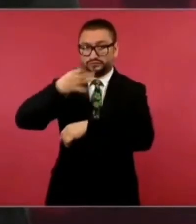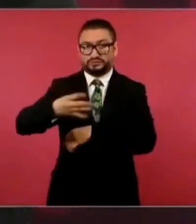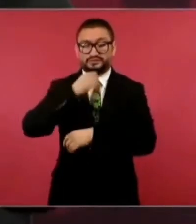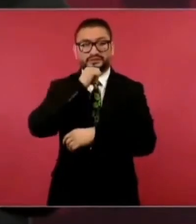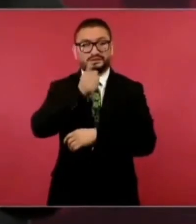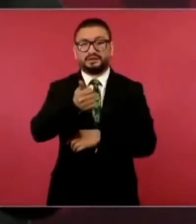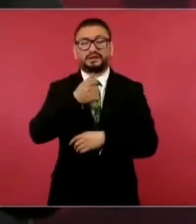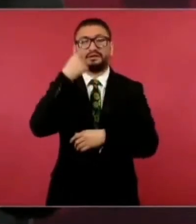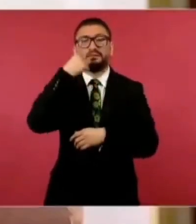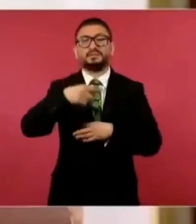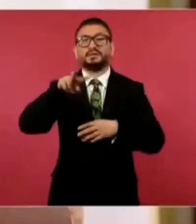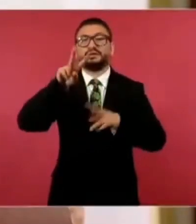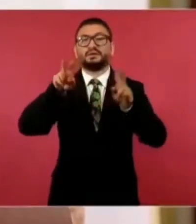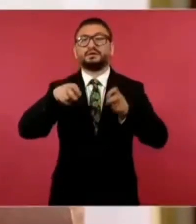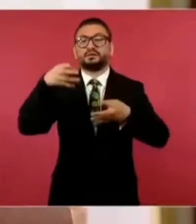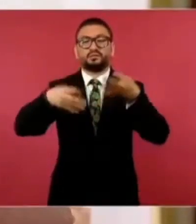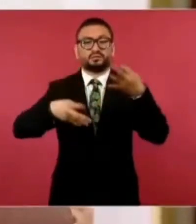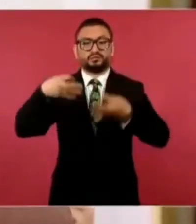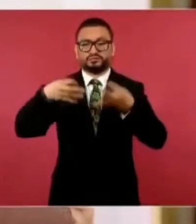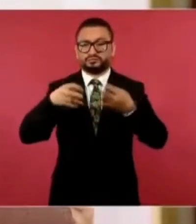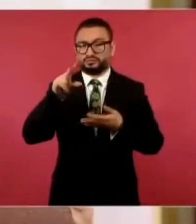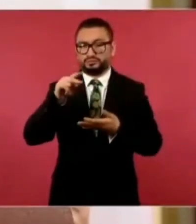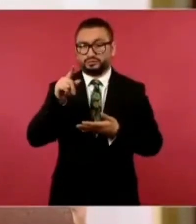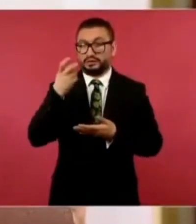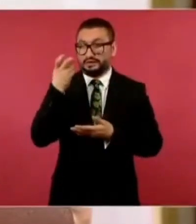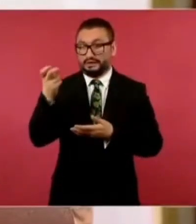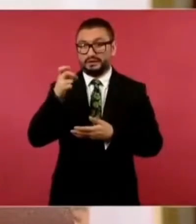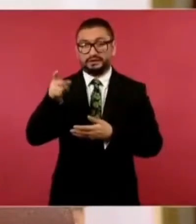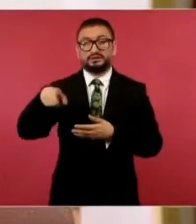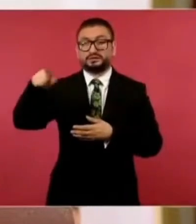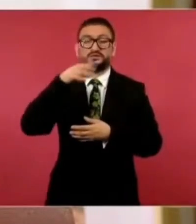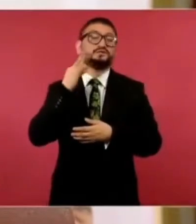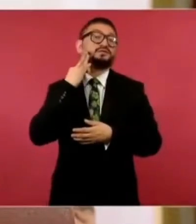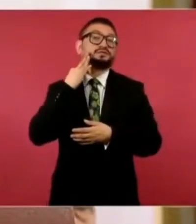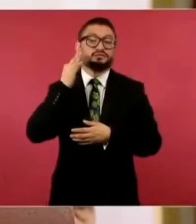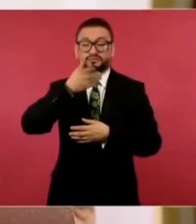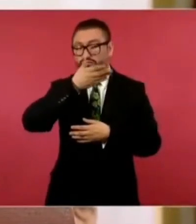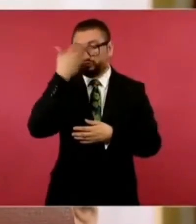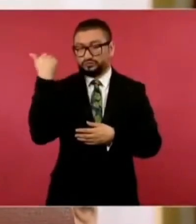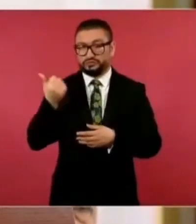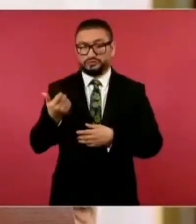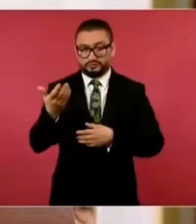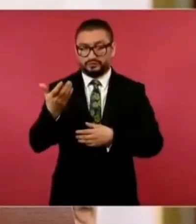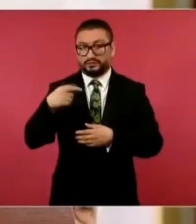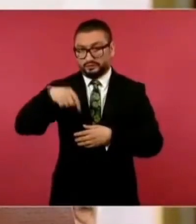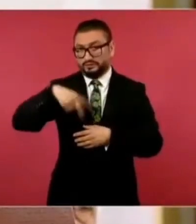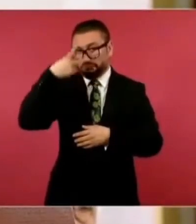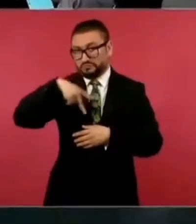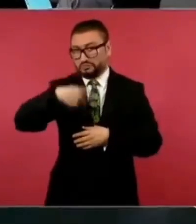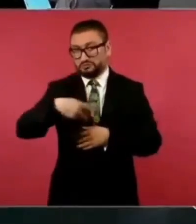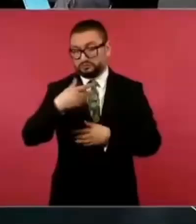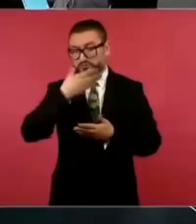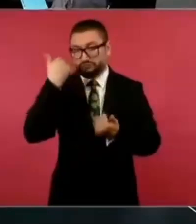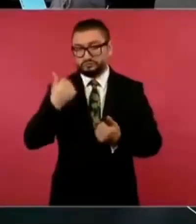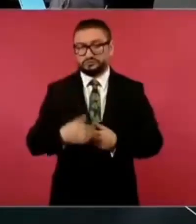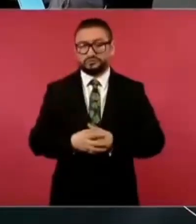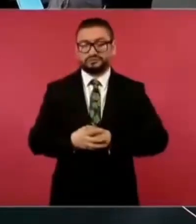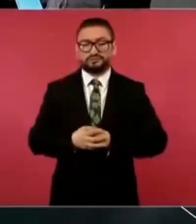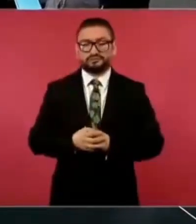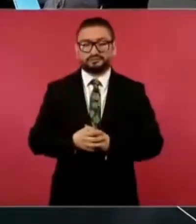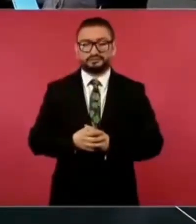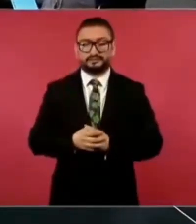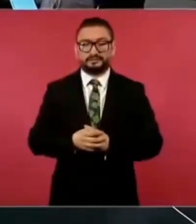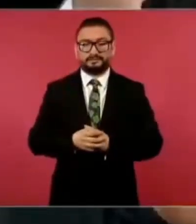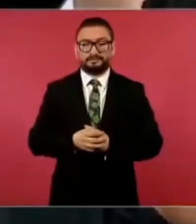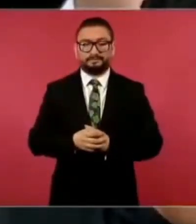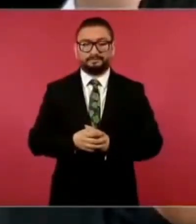para el juicio. Esto no lo sabía la Fiscalía de México. Y ahora, en este proceso, ¿por